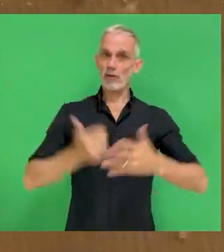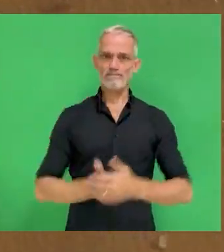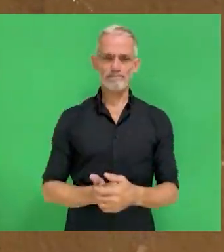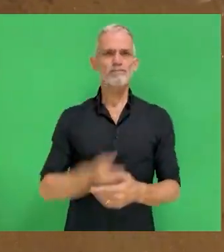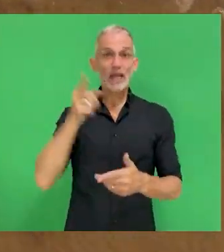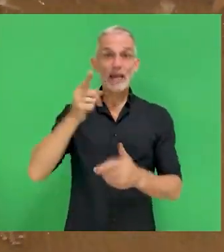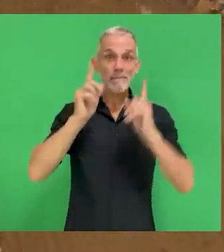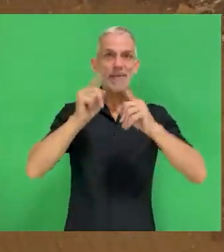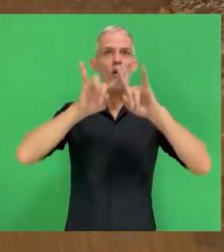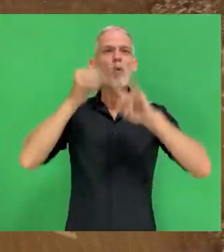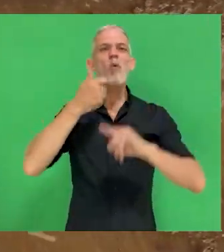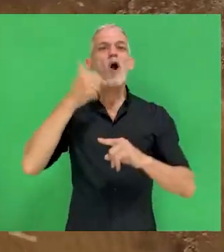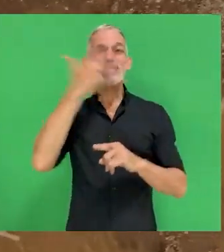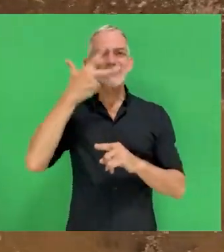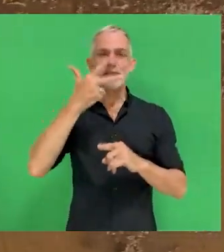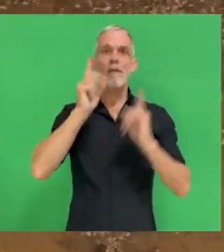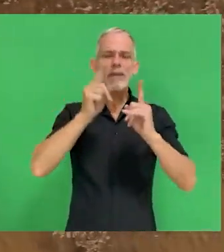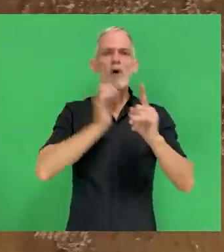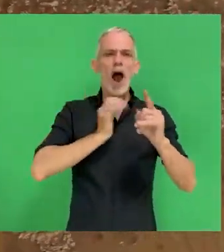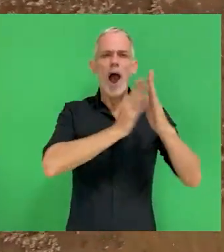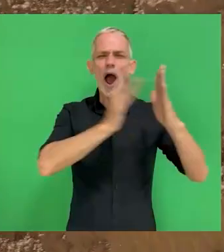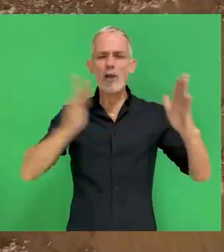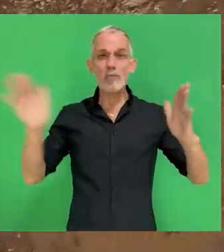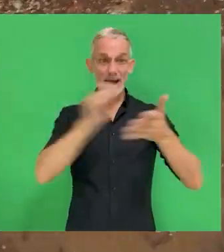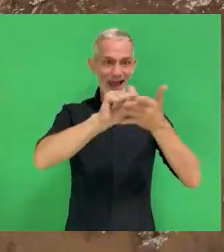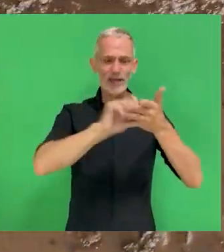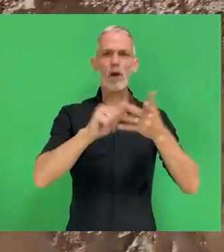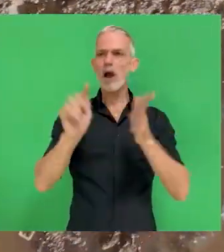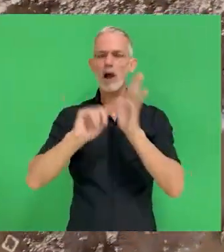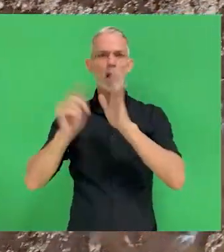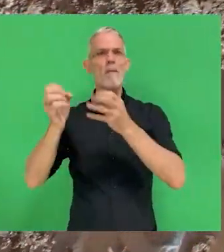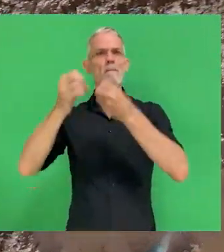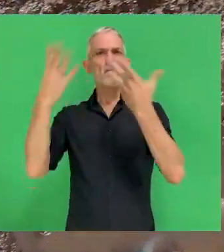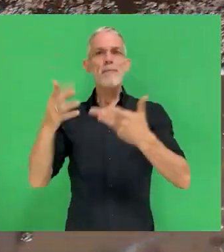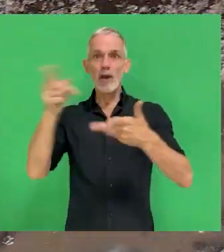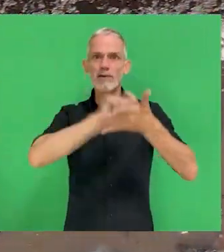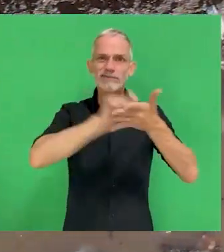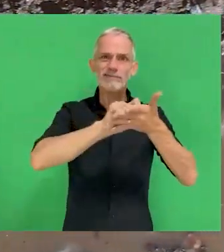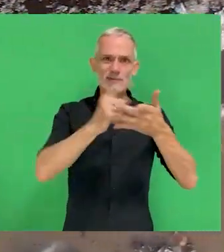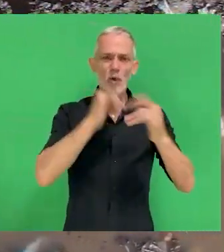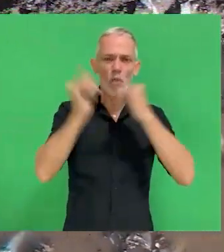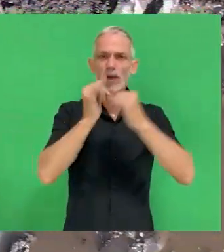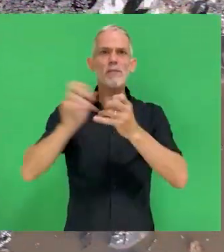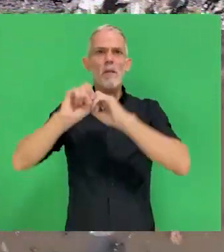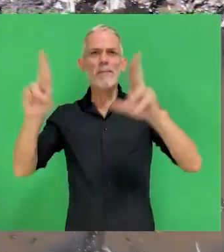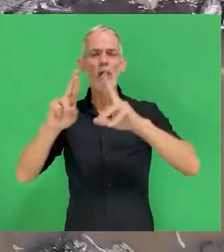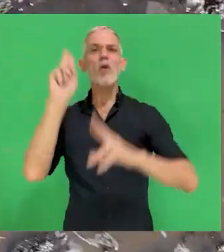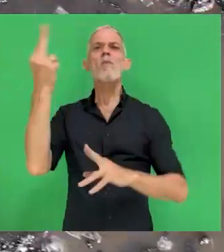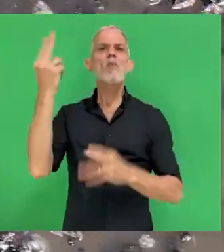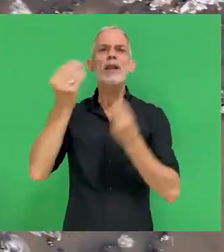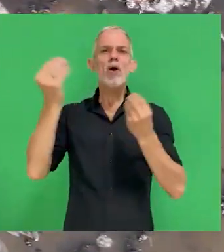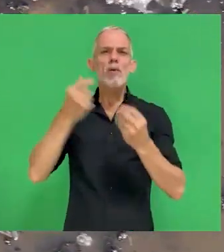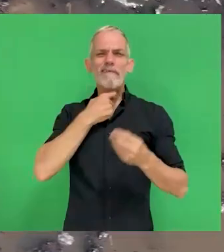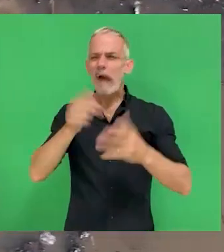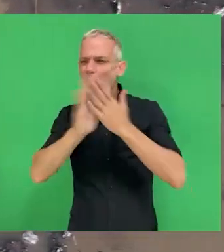Tristemente, el mismo Walsh será víctima años después de una versión mejorada de este terror y morirá intentando